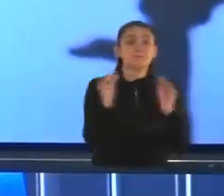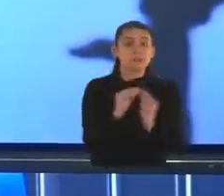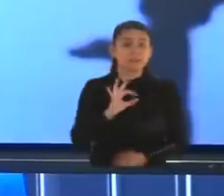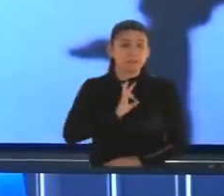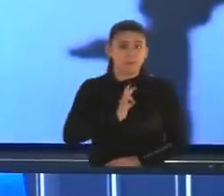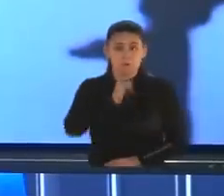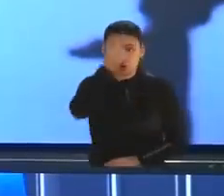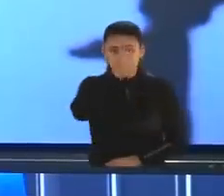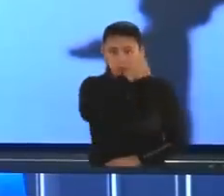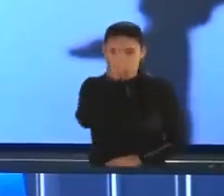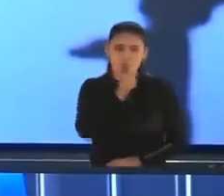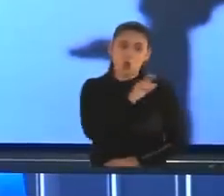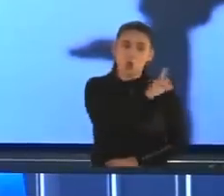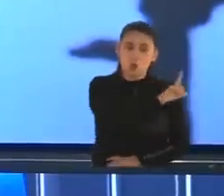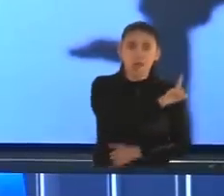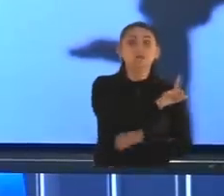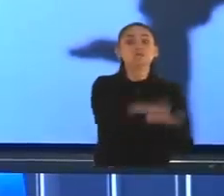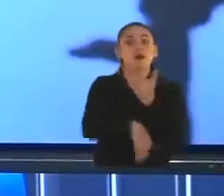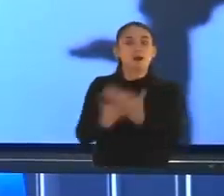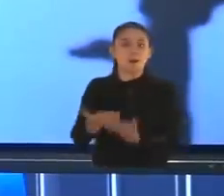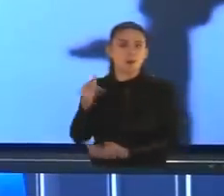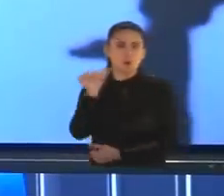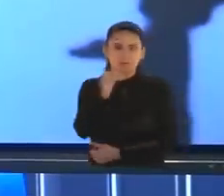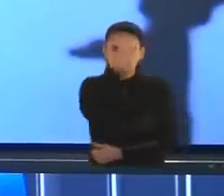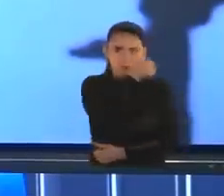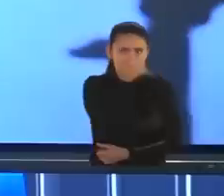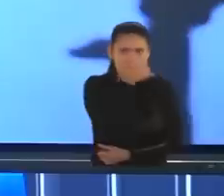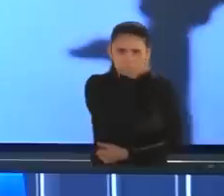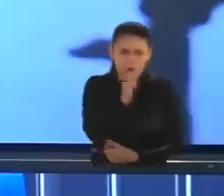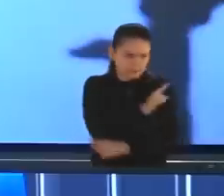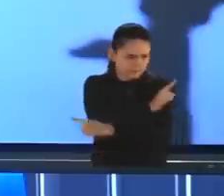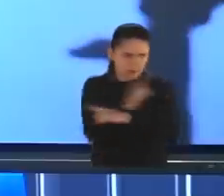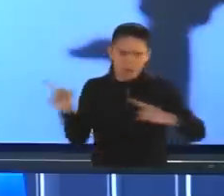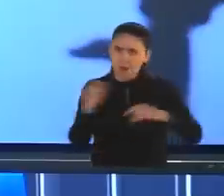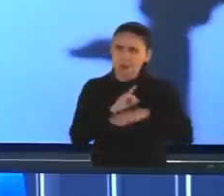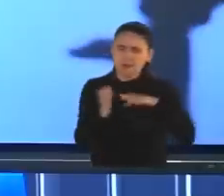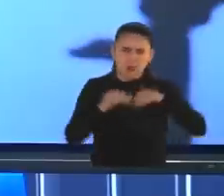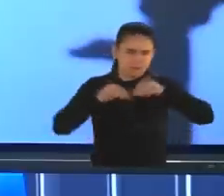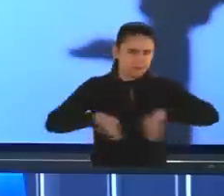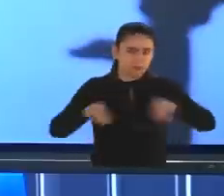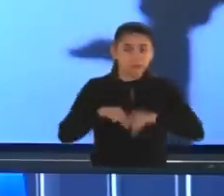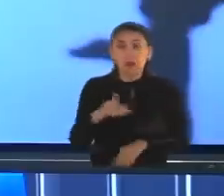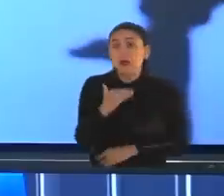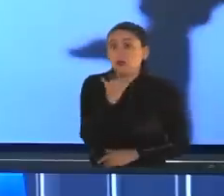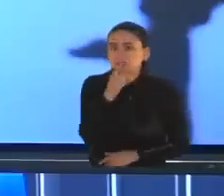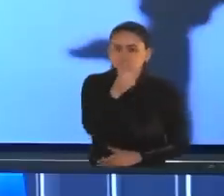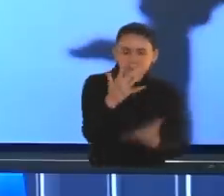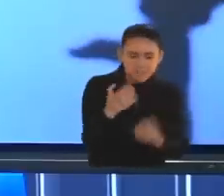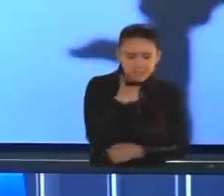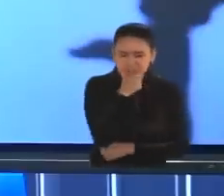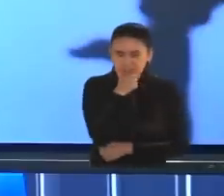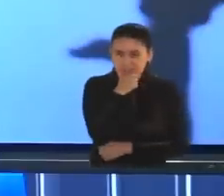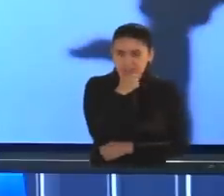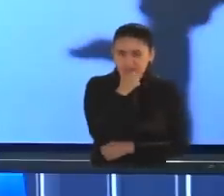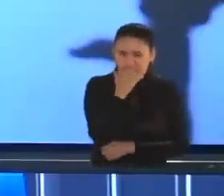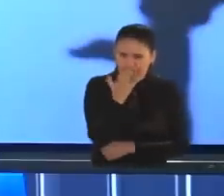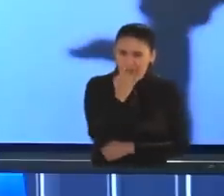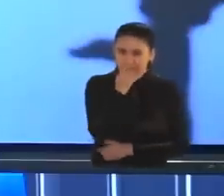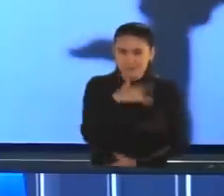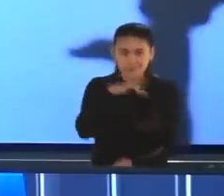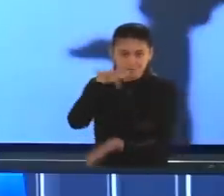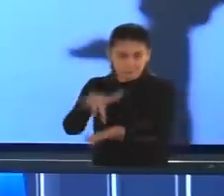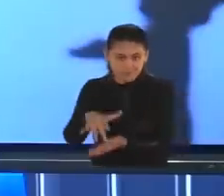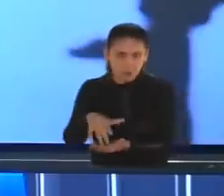será de lunes a lunes para no perdérselo. Rosy, ya sabes, si algún día se apunta a la isla de los famosos, bueno, prepárese porque eso es